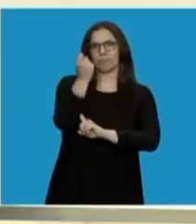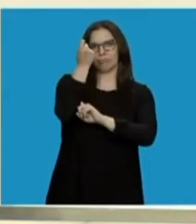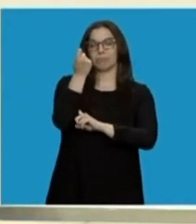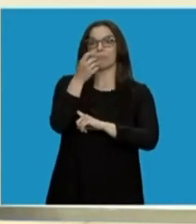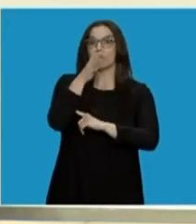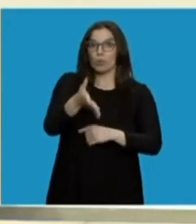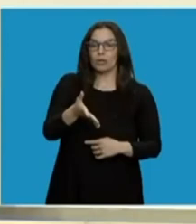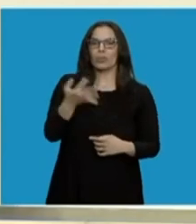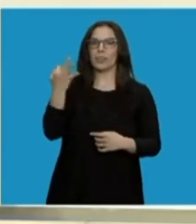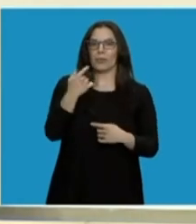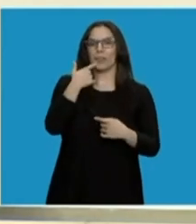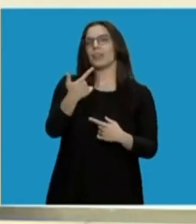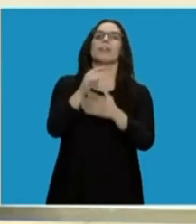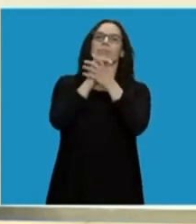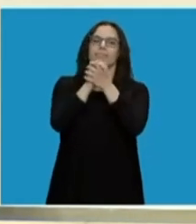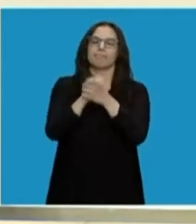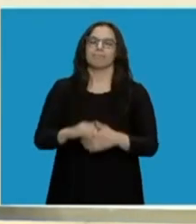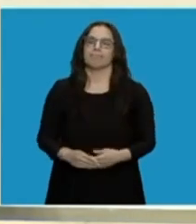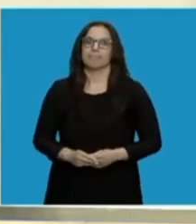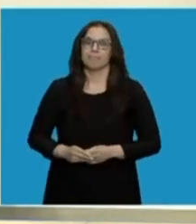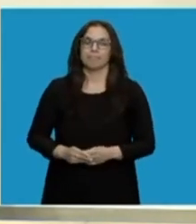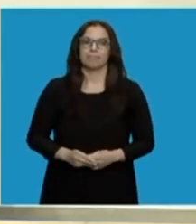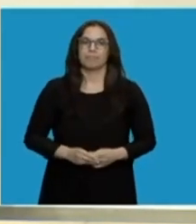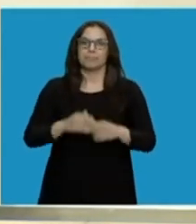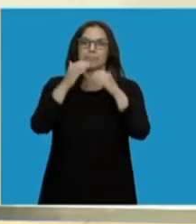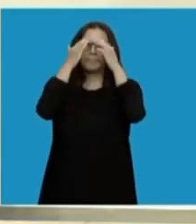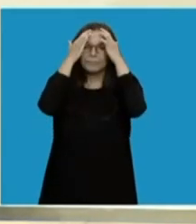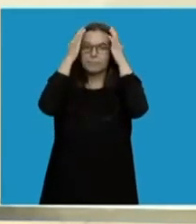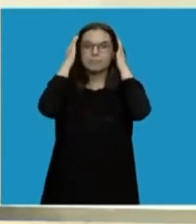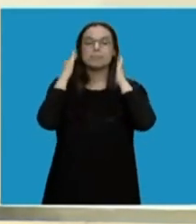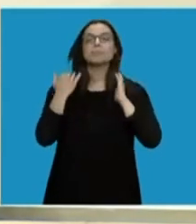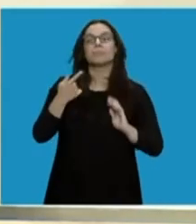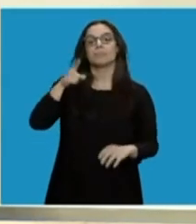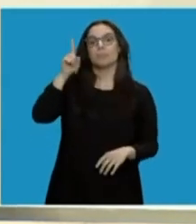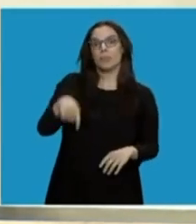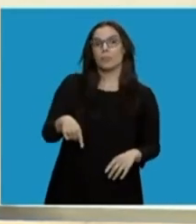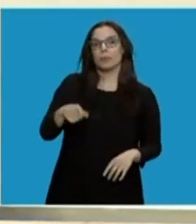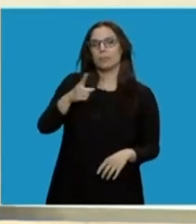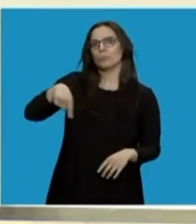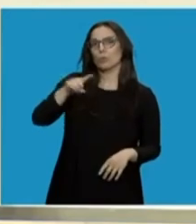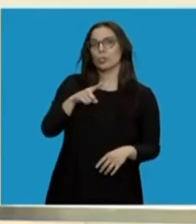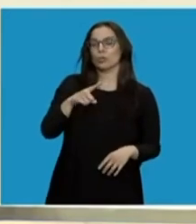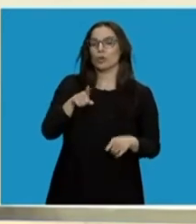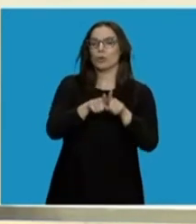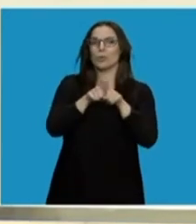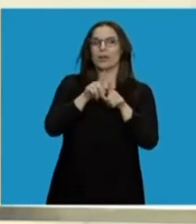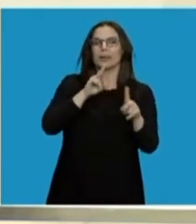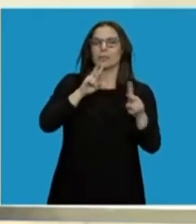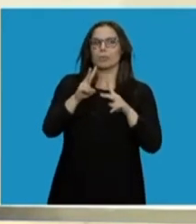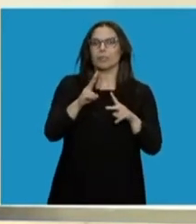eso hay que felicitaros. Junto a ello, habéis tenido que responder a dos peligros